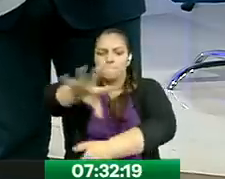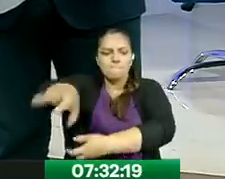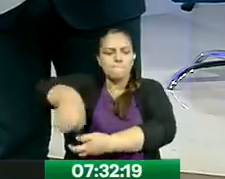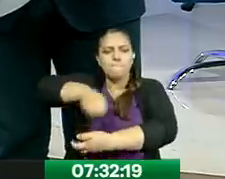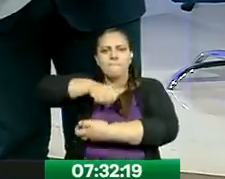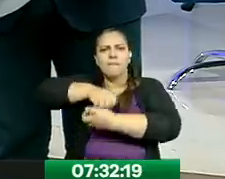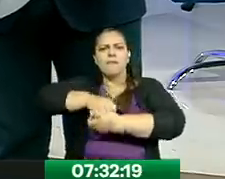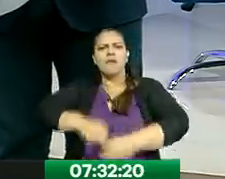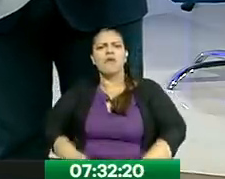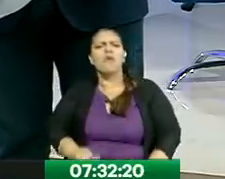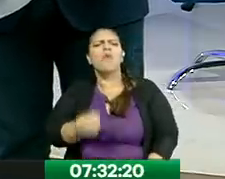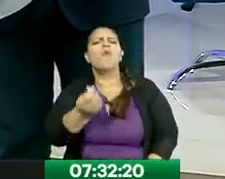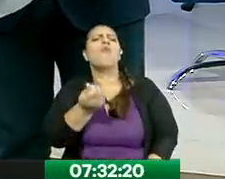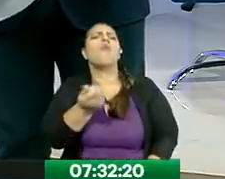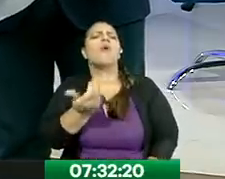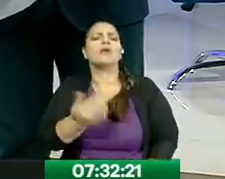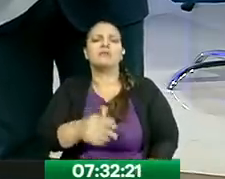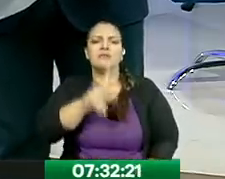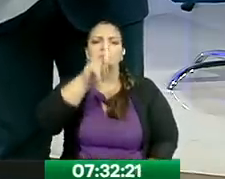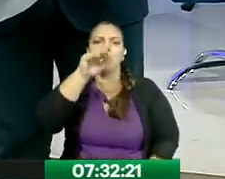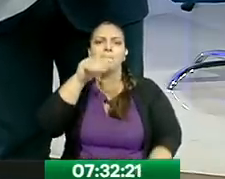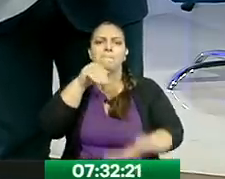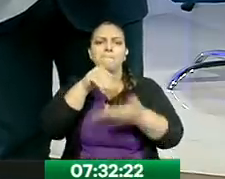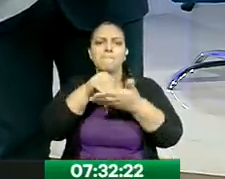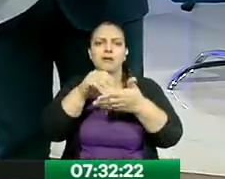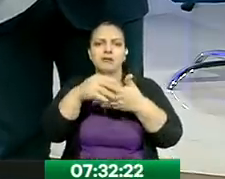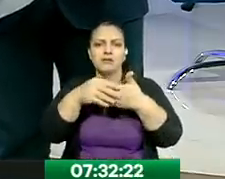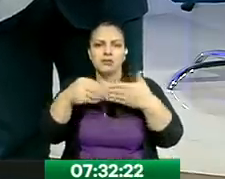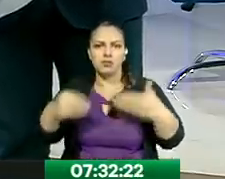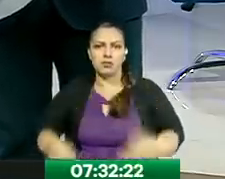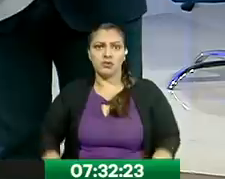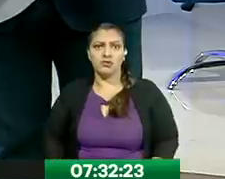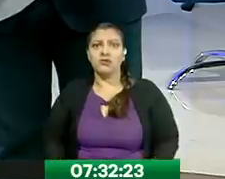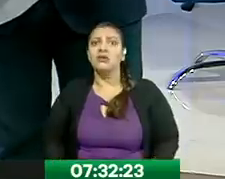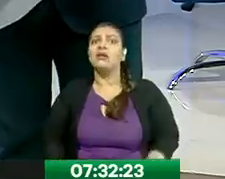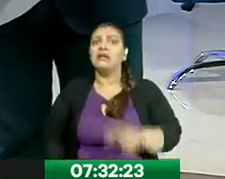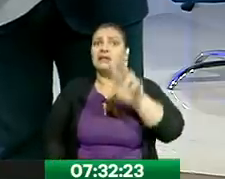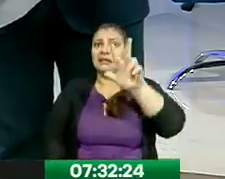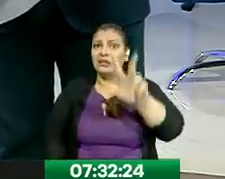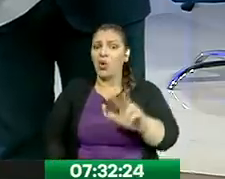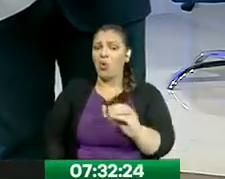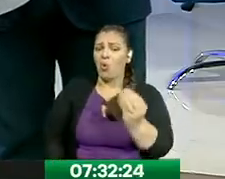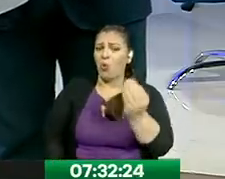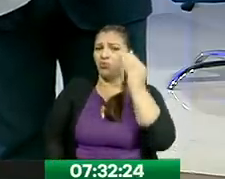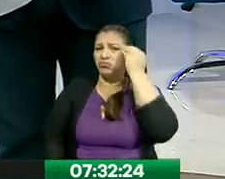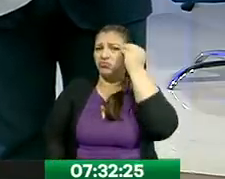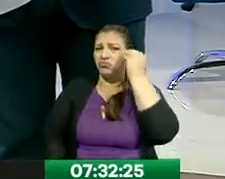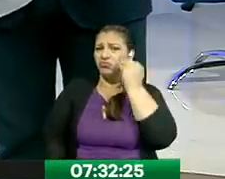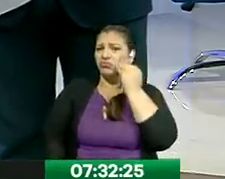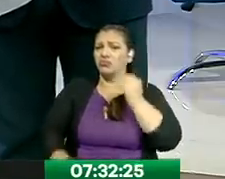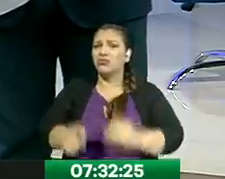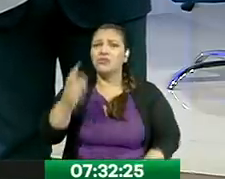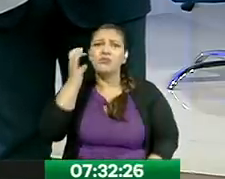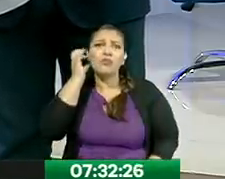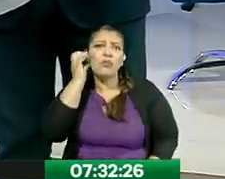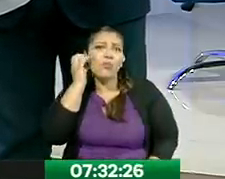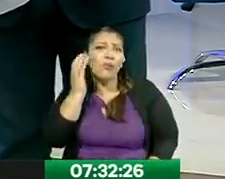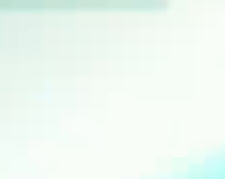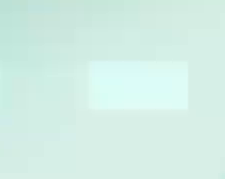lo menos siete personas entre ellas tres menores de edad y una adulta mayor veamos contención